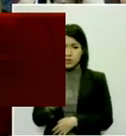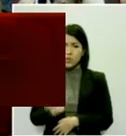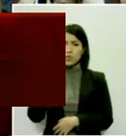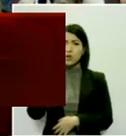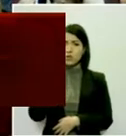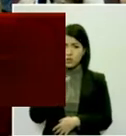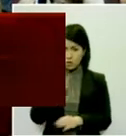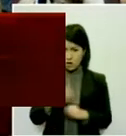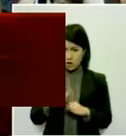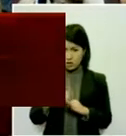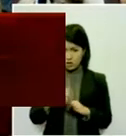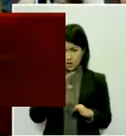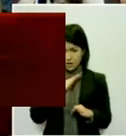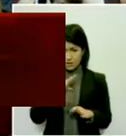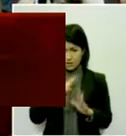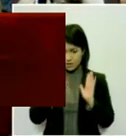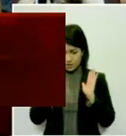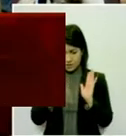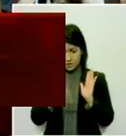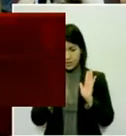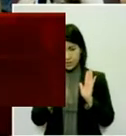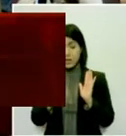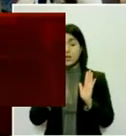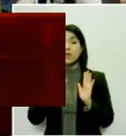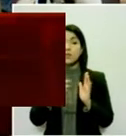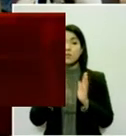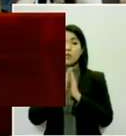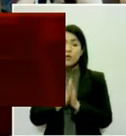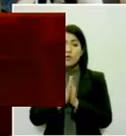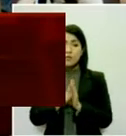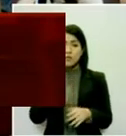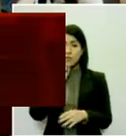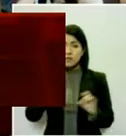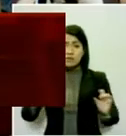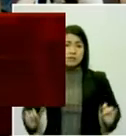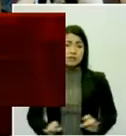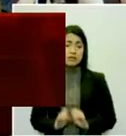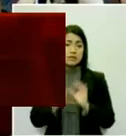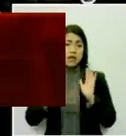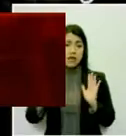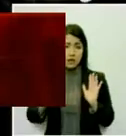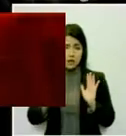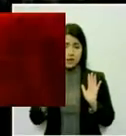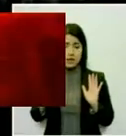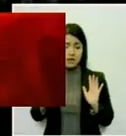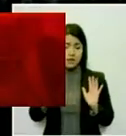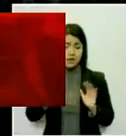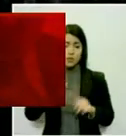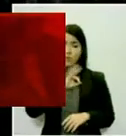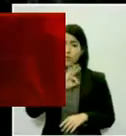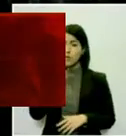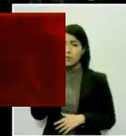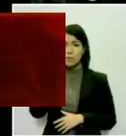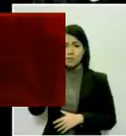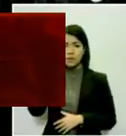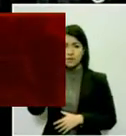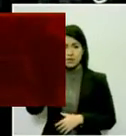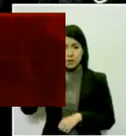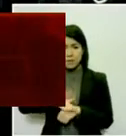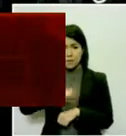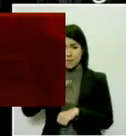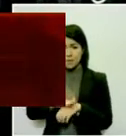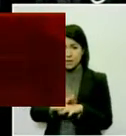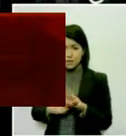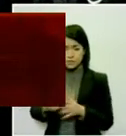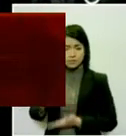cuánto es ahorita, ya con las reducciones que nos estabas comentando, y si había posibilidades de que haya solicitar más recursos para